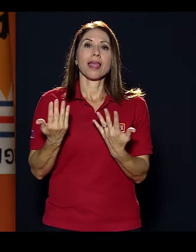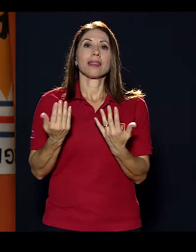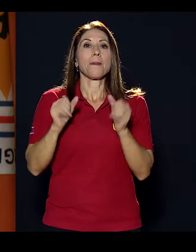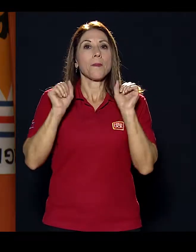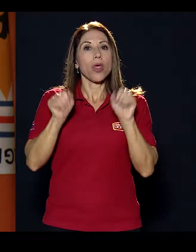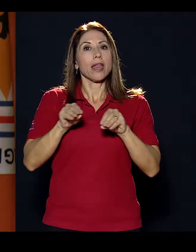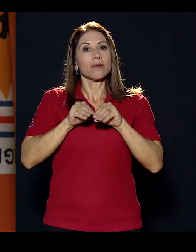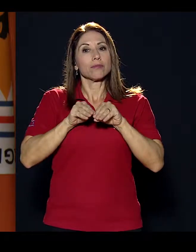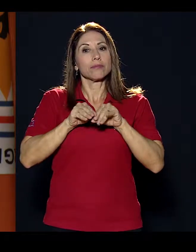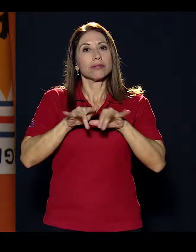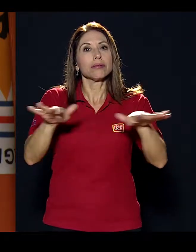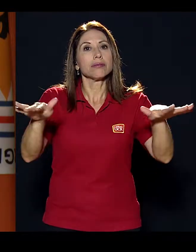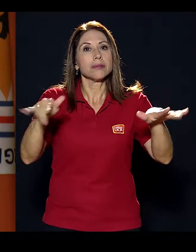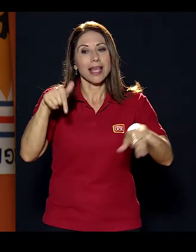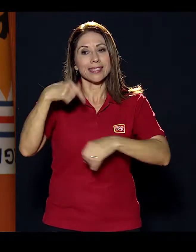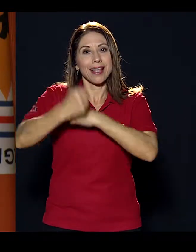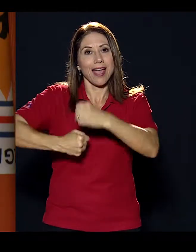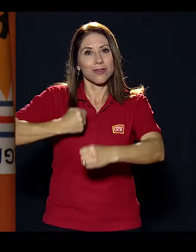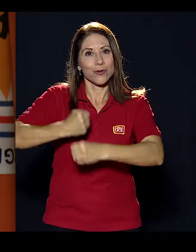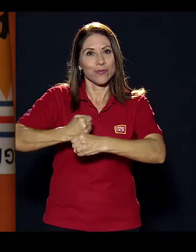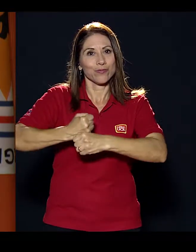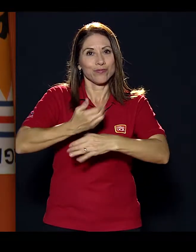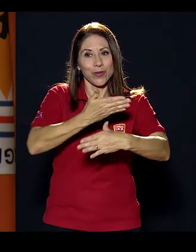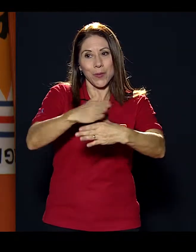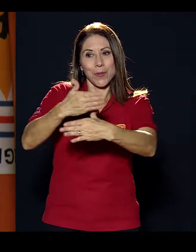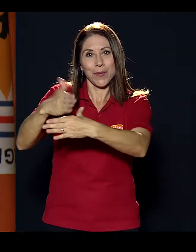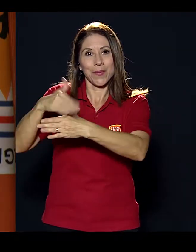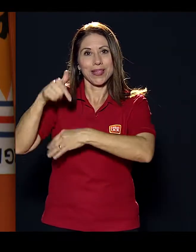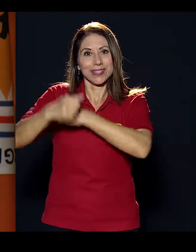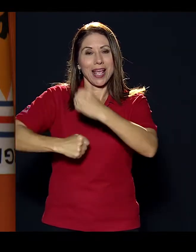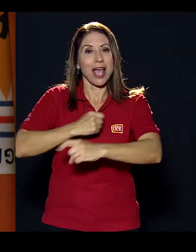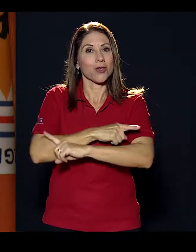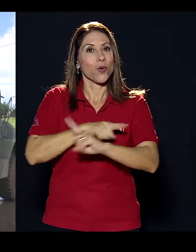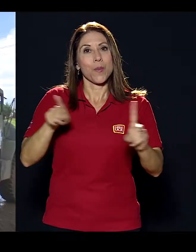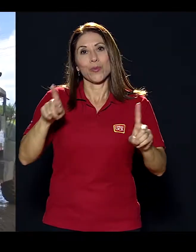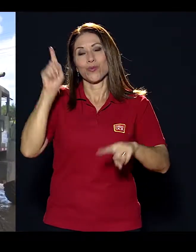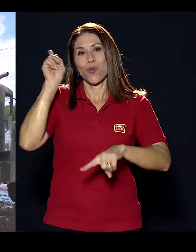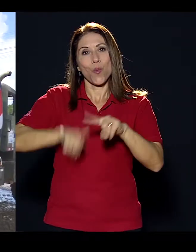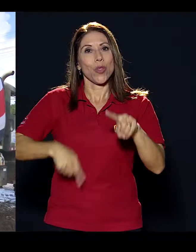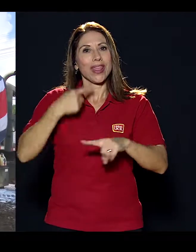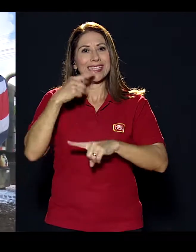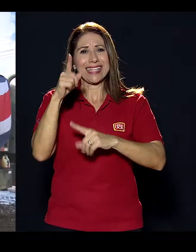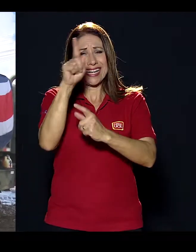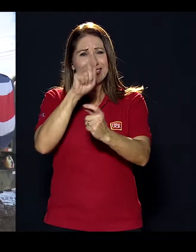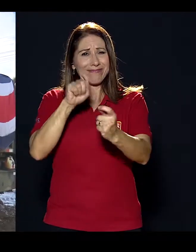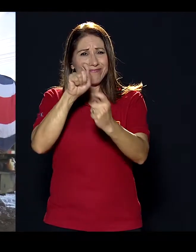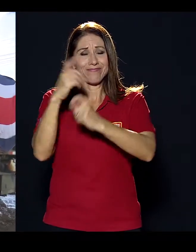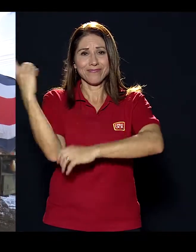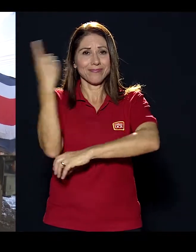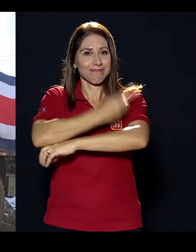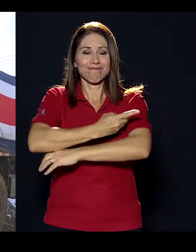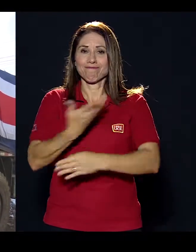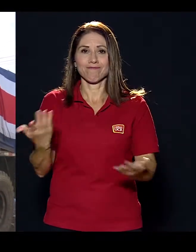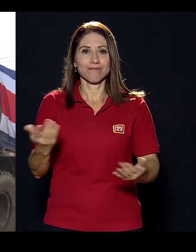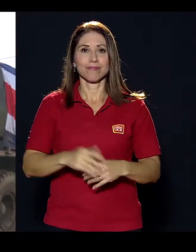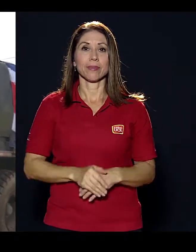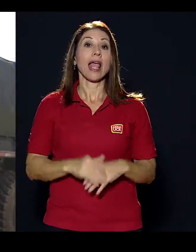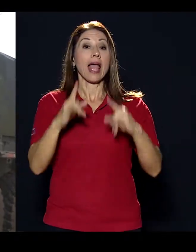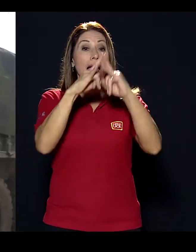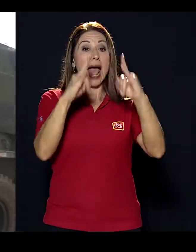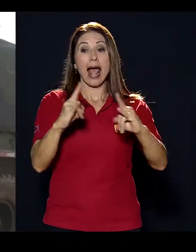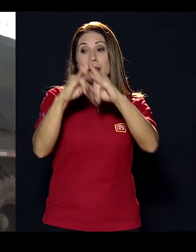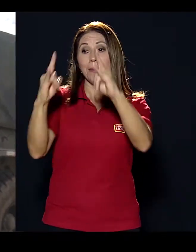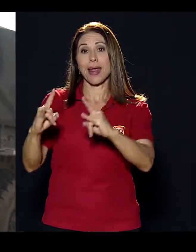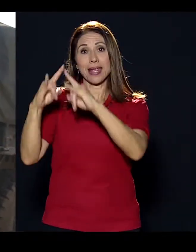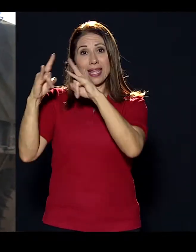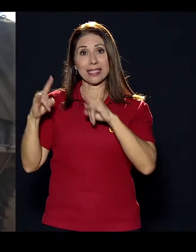socializarlo en este año. No puedo darle una fecha exacta. Los albergues también representan un reto para la